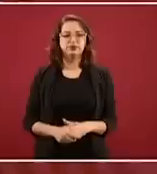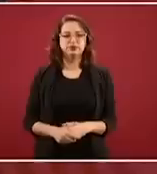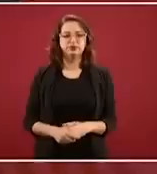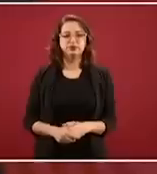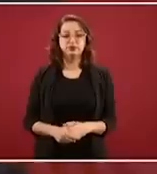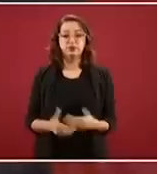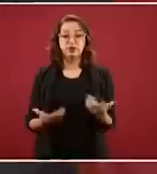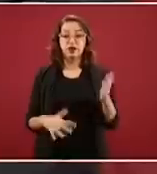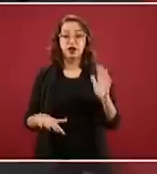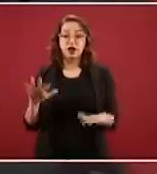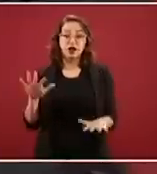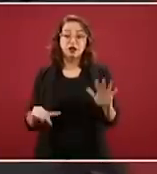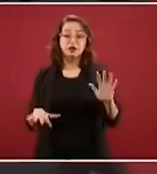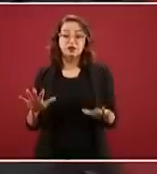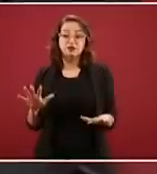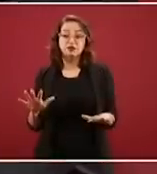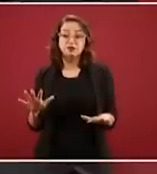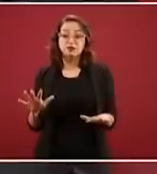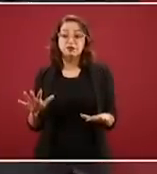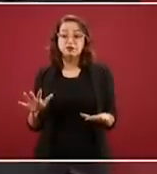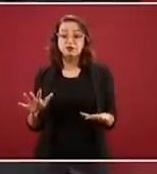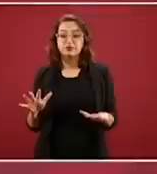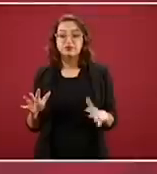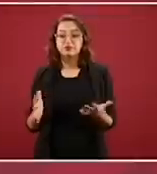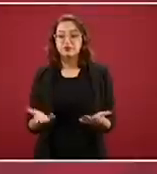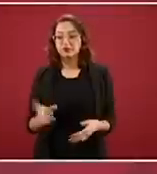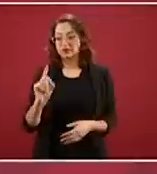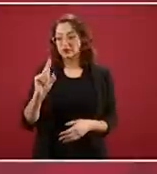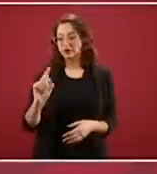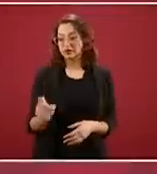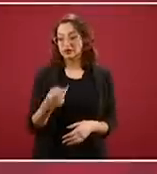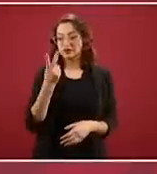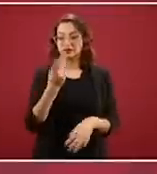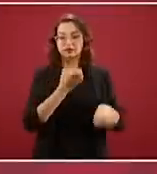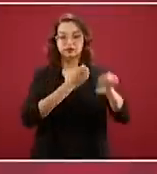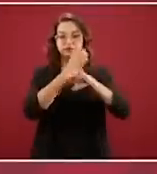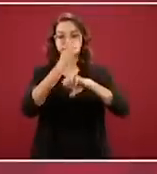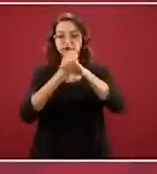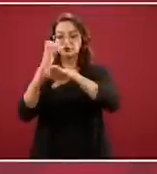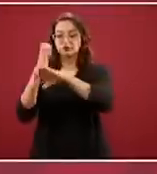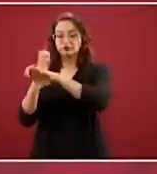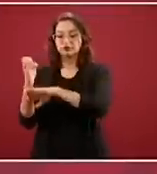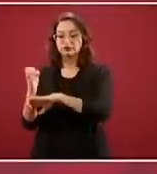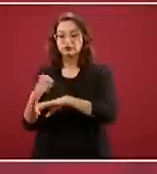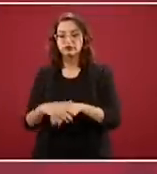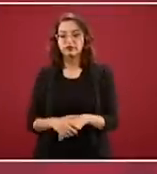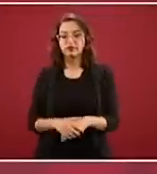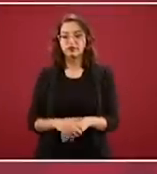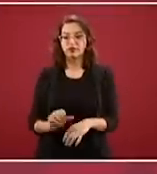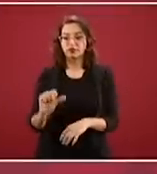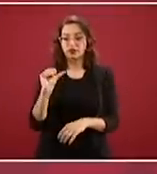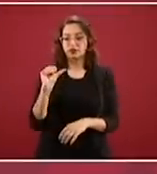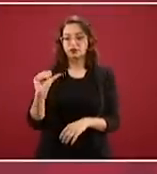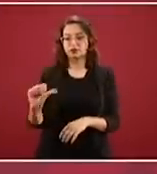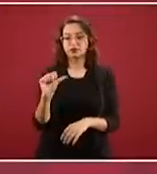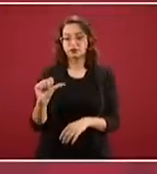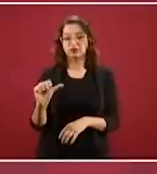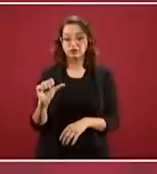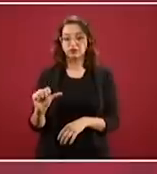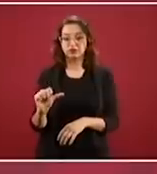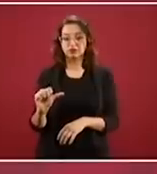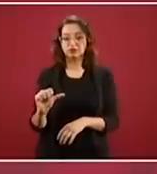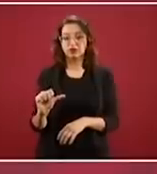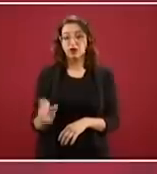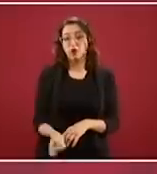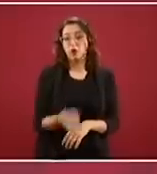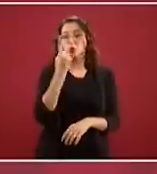Hay veces que de las 32 entidades, en 16 hay cuando